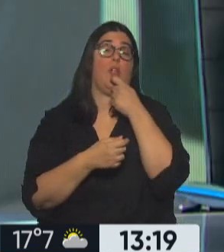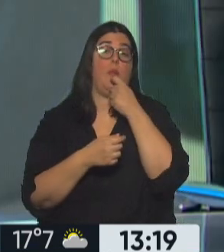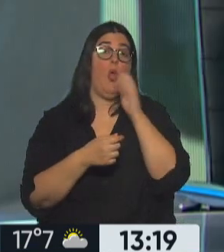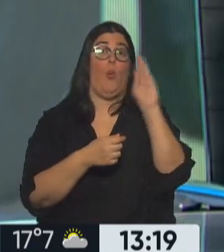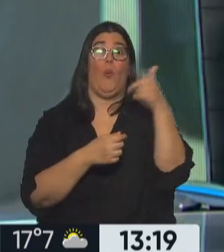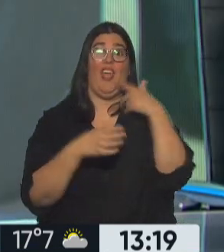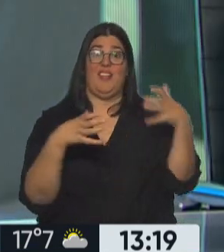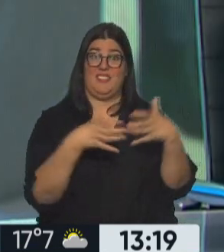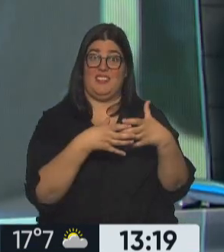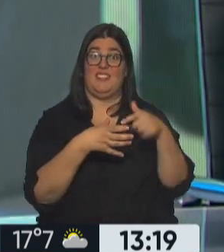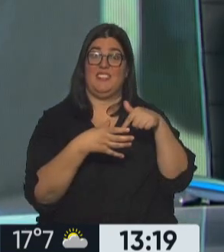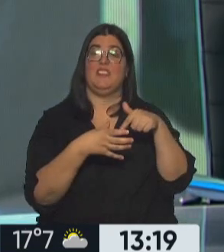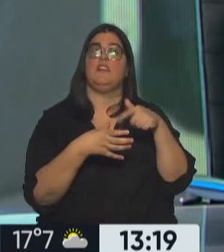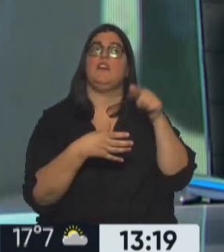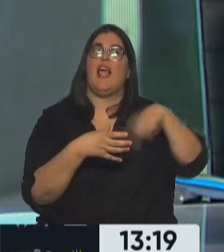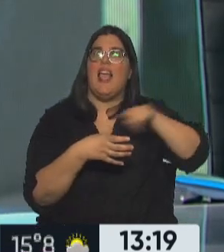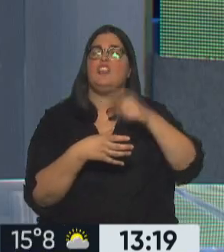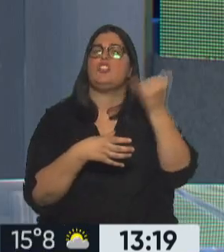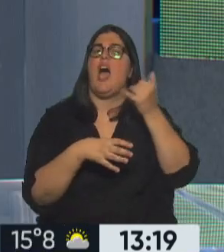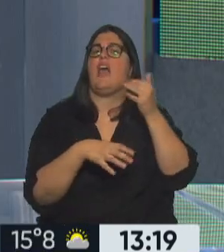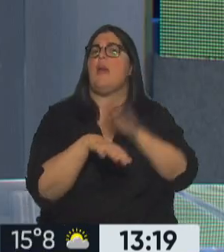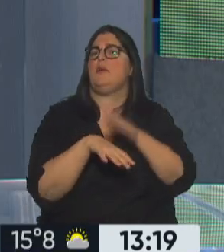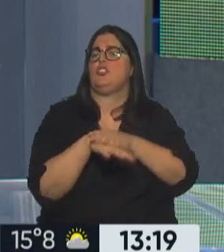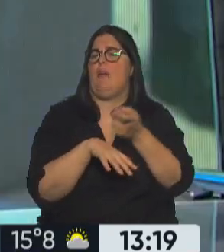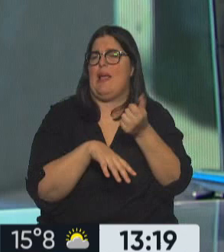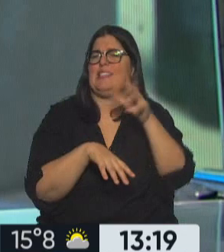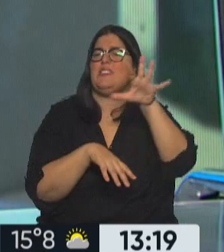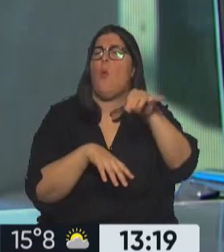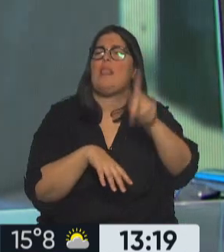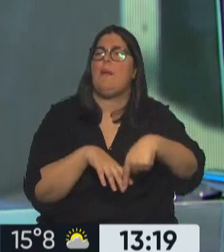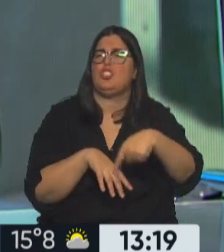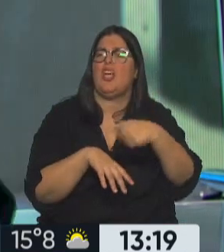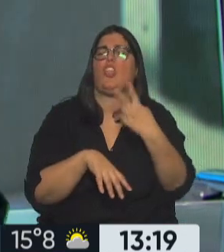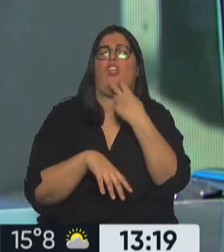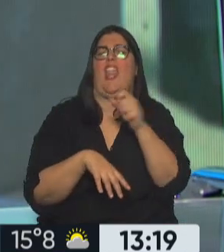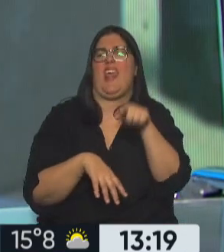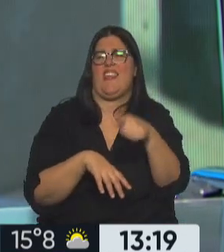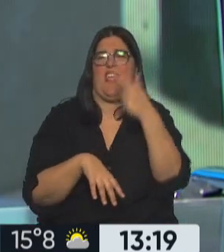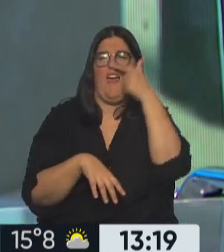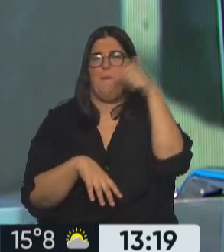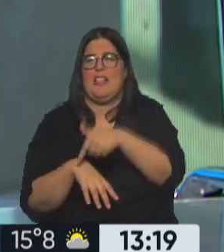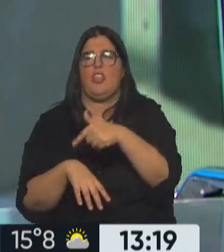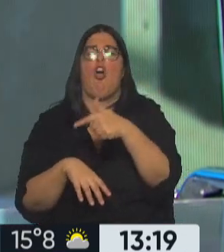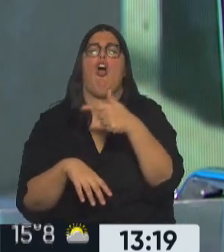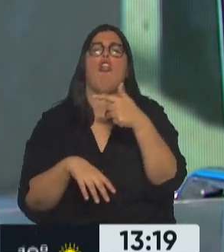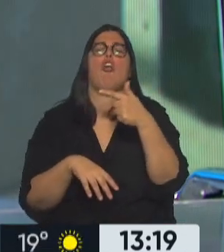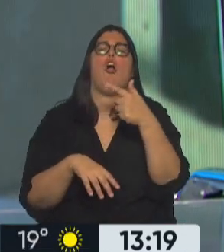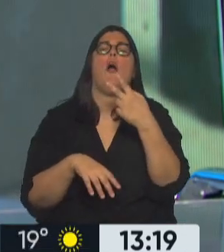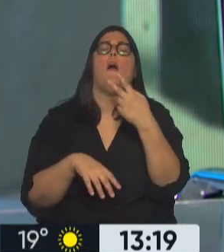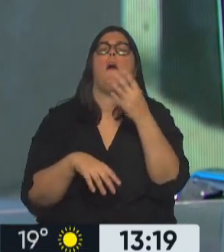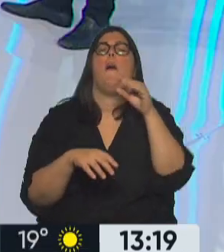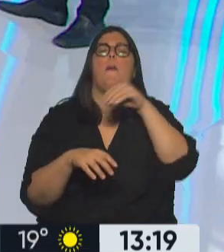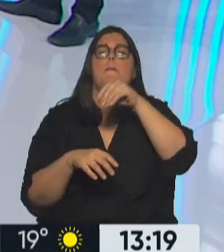tiene casi el 50% de la producción de energías fósiles, petróleo, gas, que tiene más del 70% de los minerales raros. Digamos,